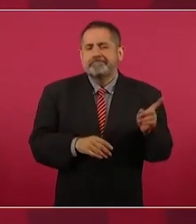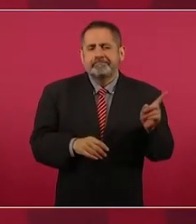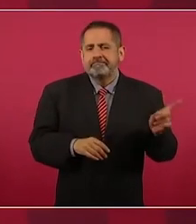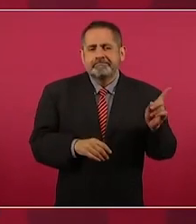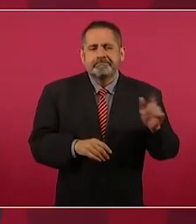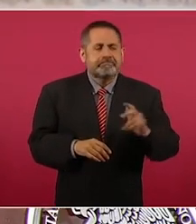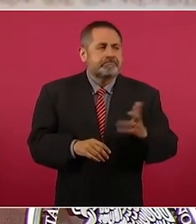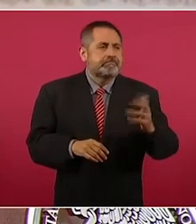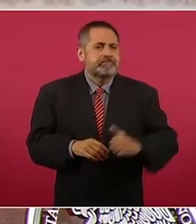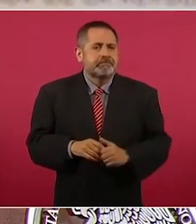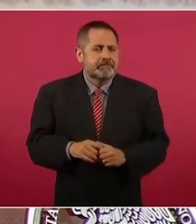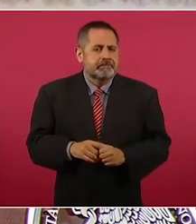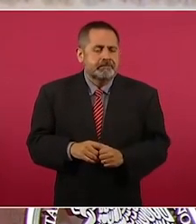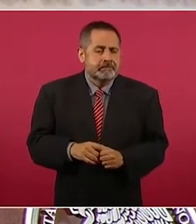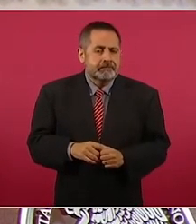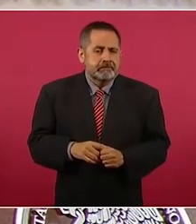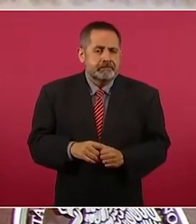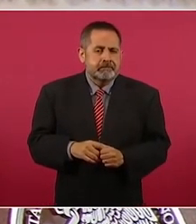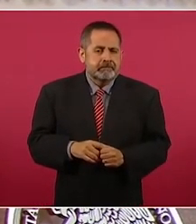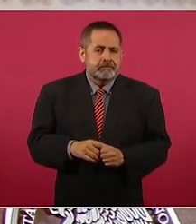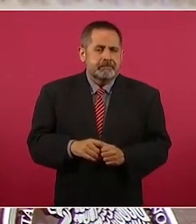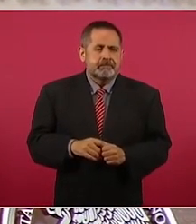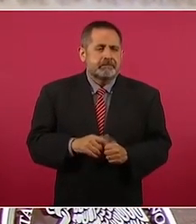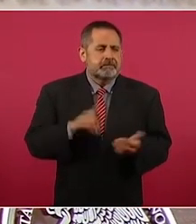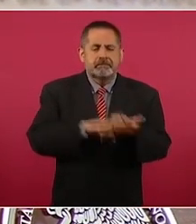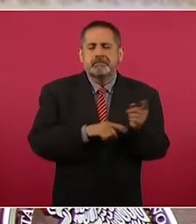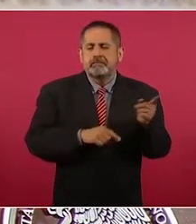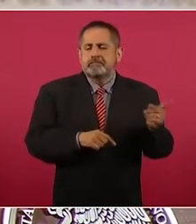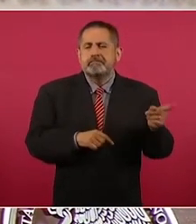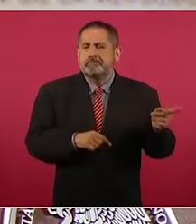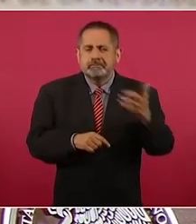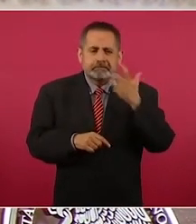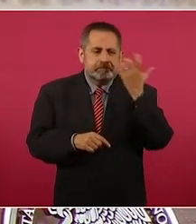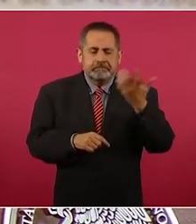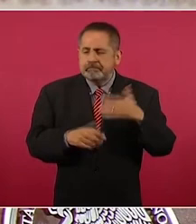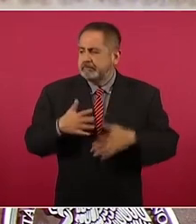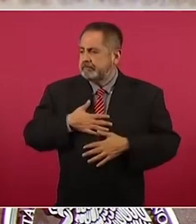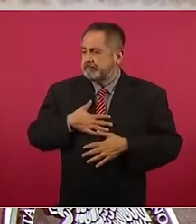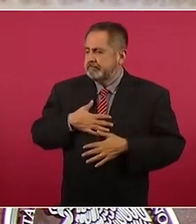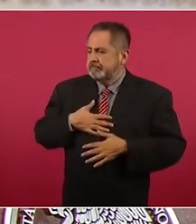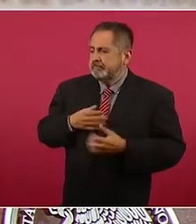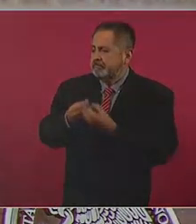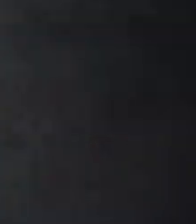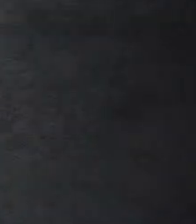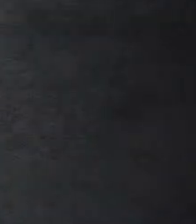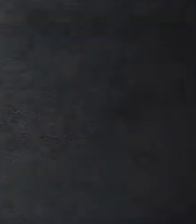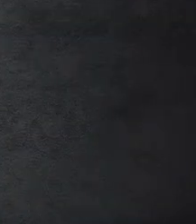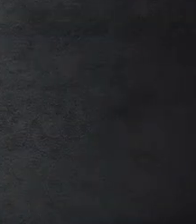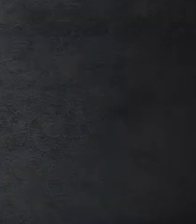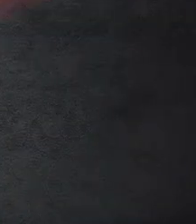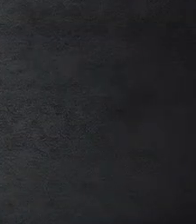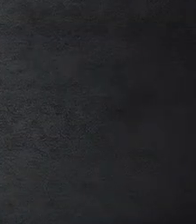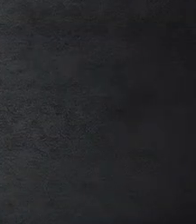de estos intereses ultra